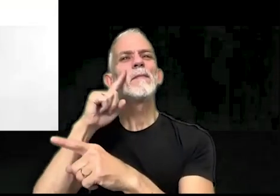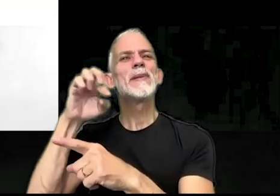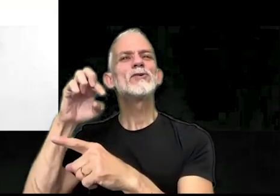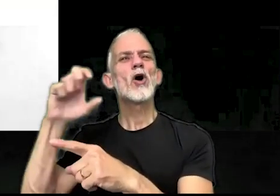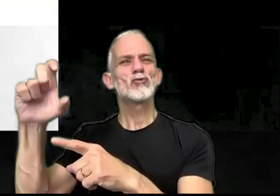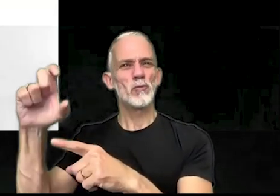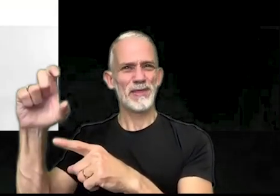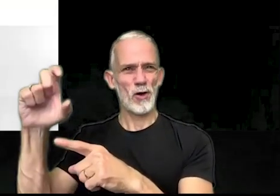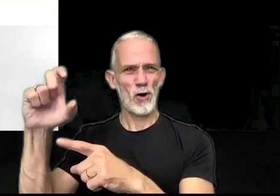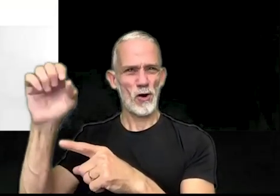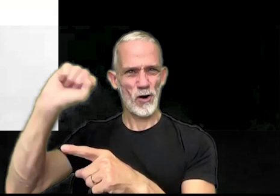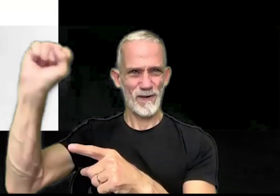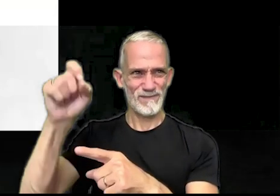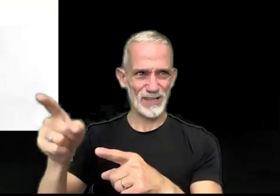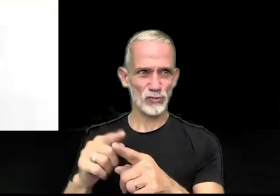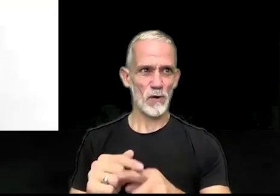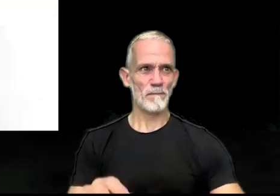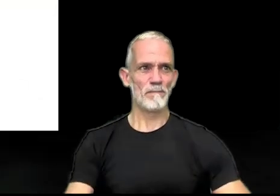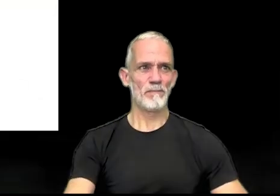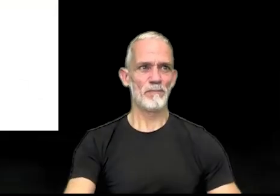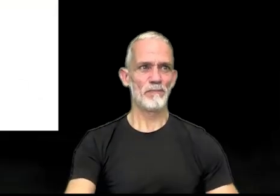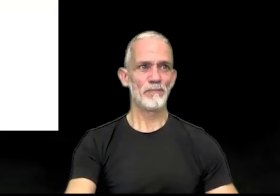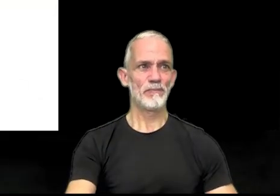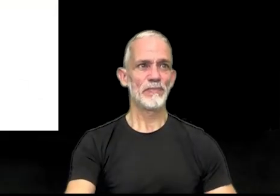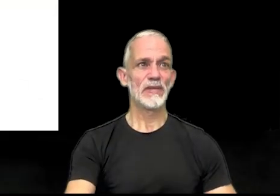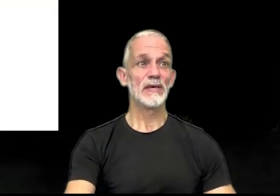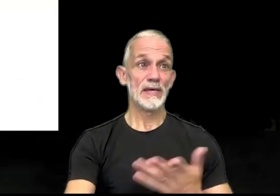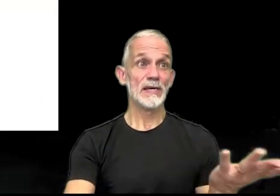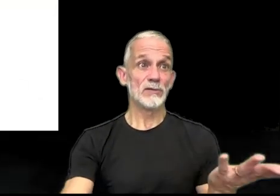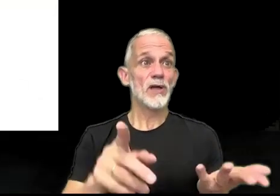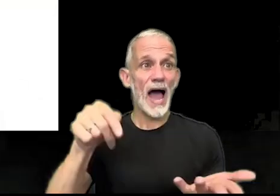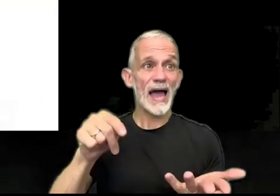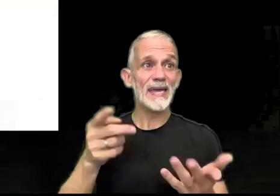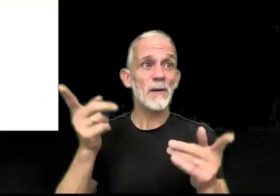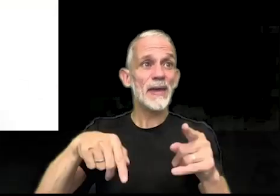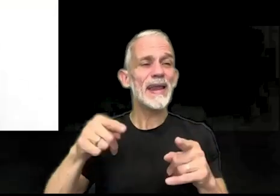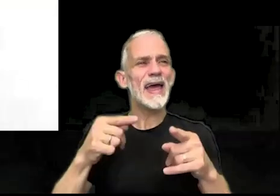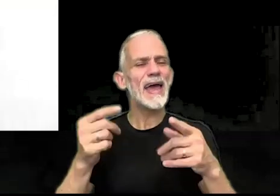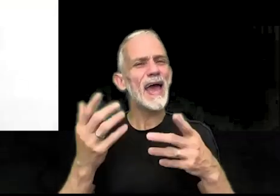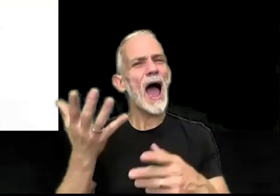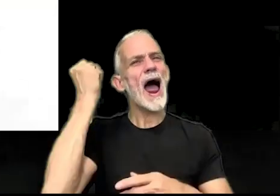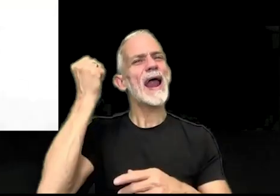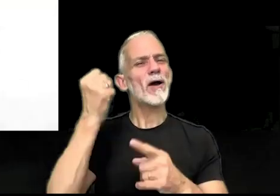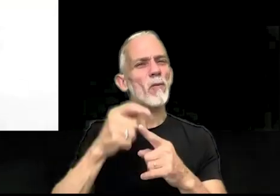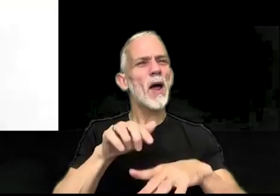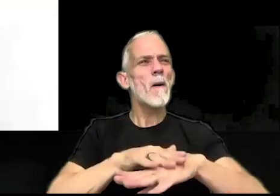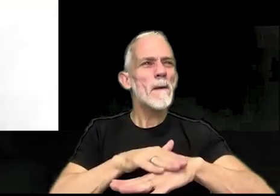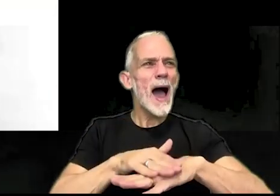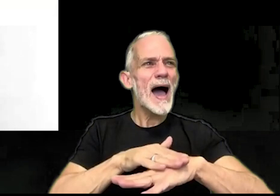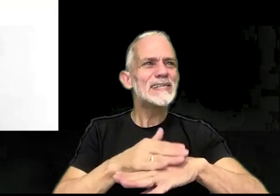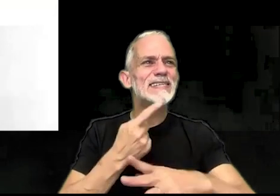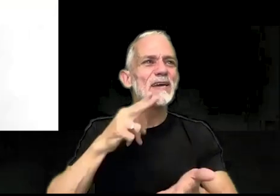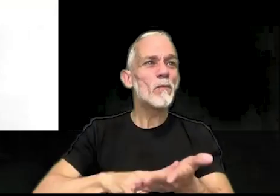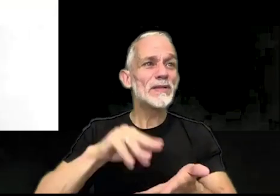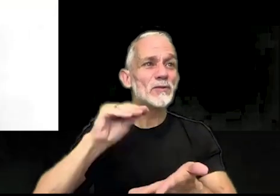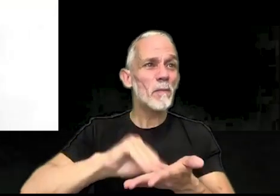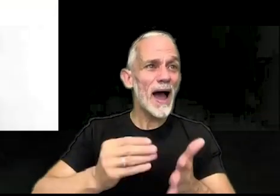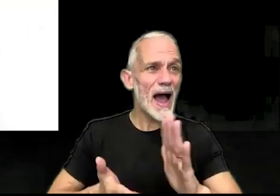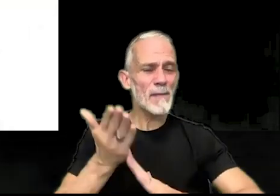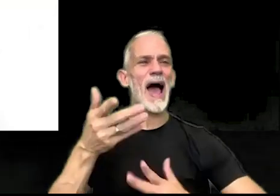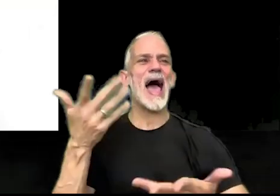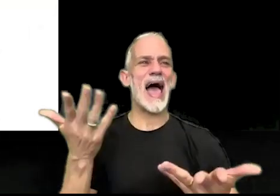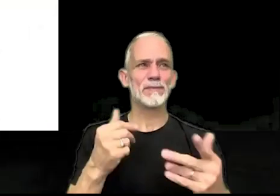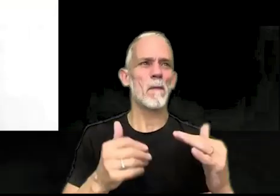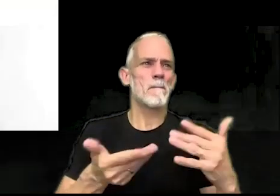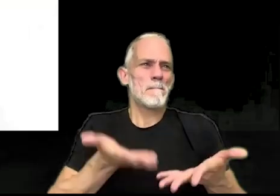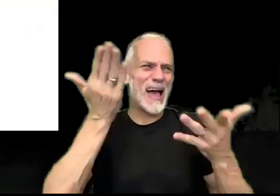Esa es una novedad positiva porque es una forma de ir recuperando que la base imponible no sea tan